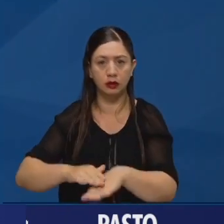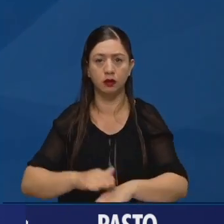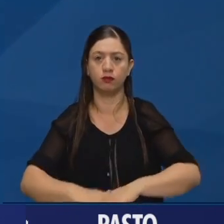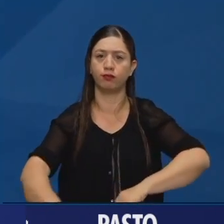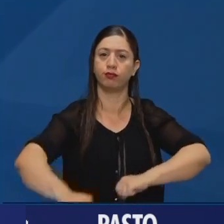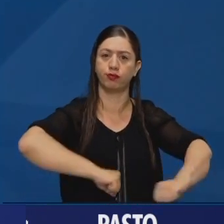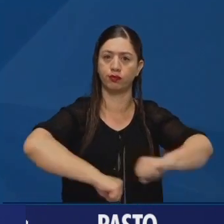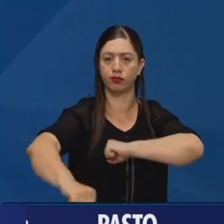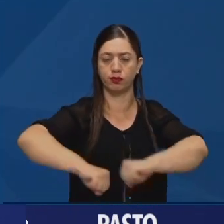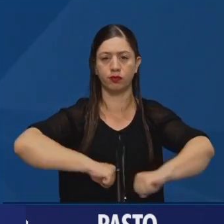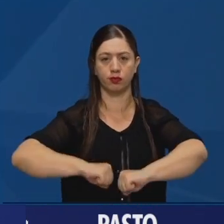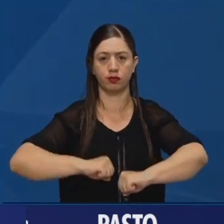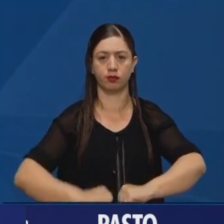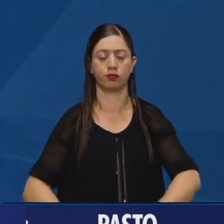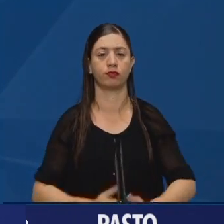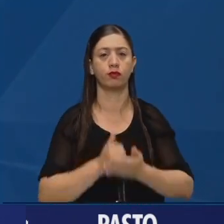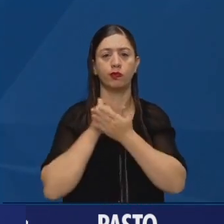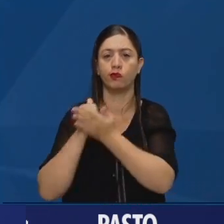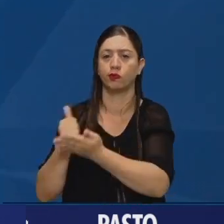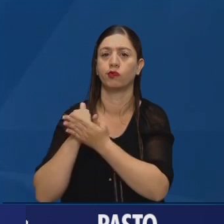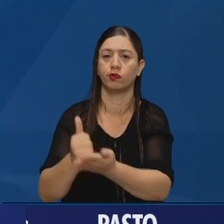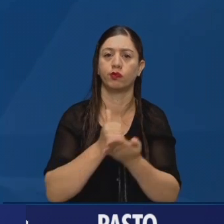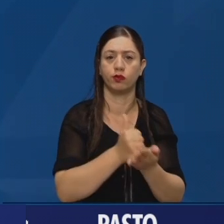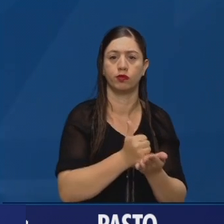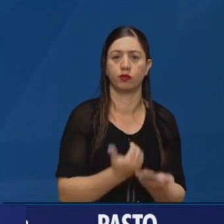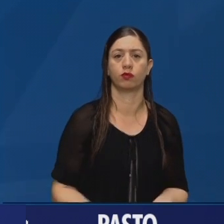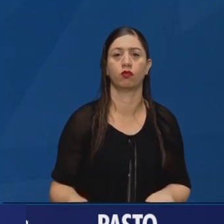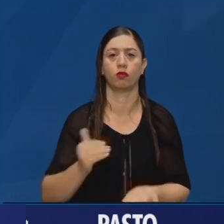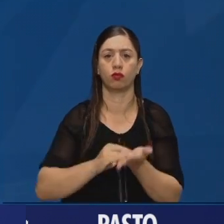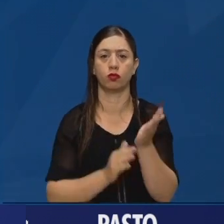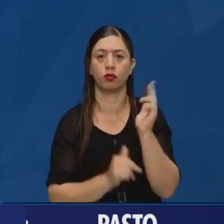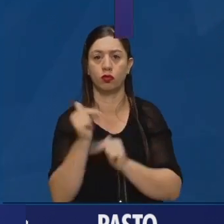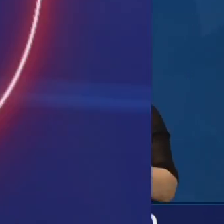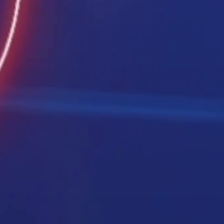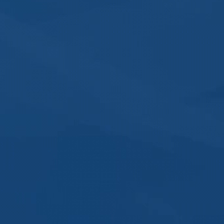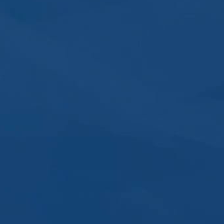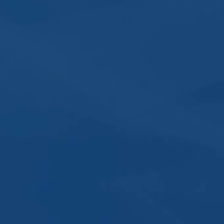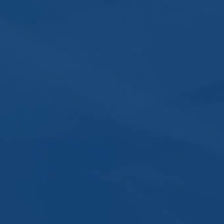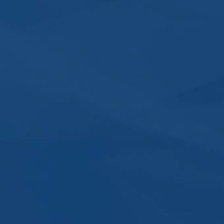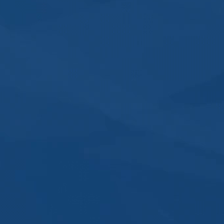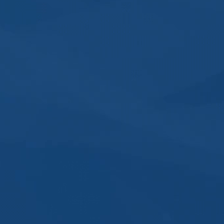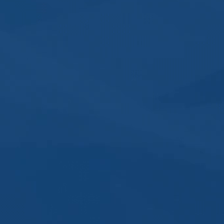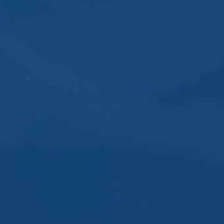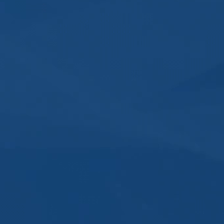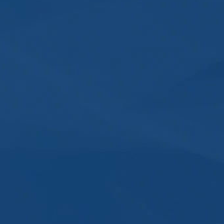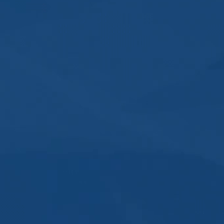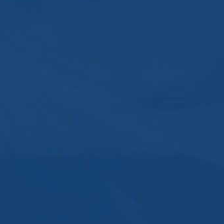gestiones para brindar las ayudas que permitan la reconstrucción de las edificaciones.